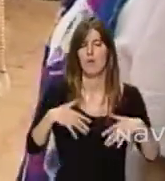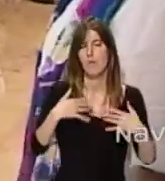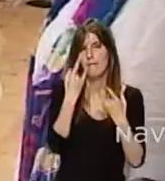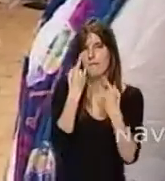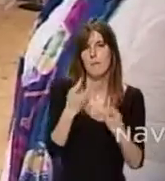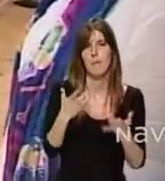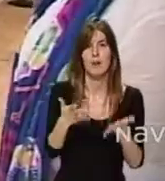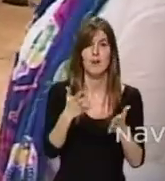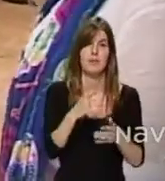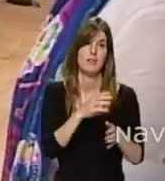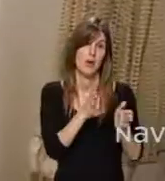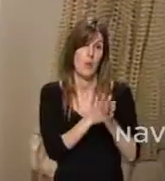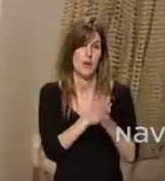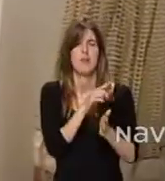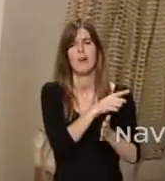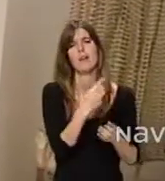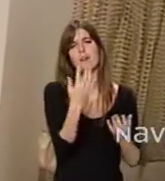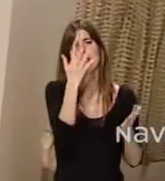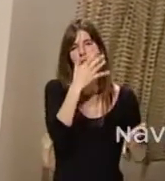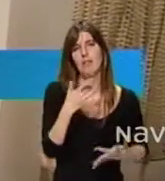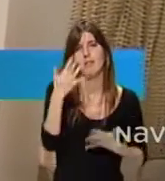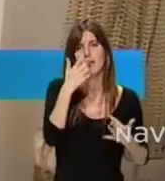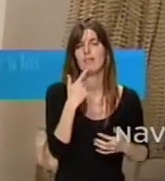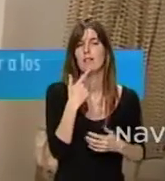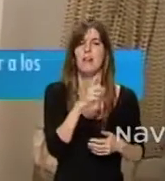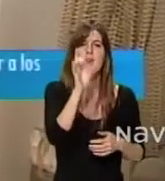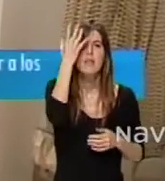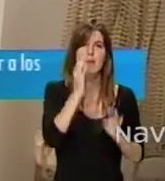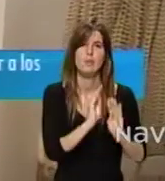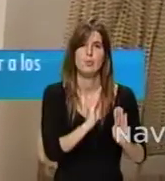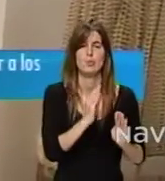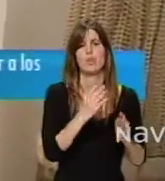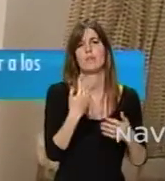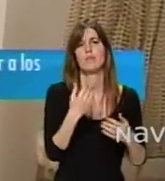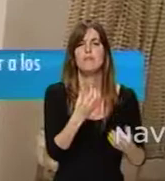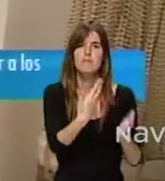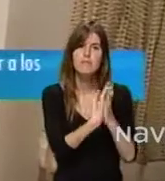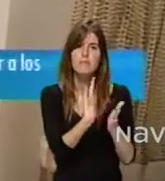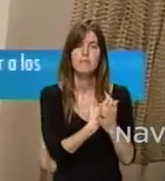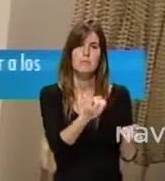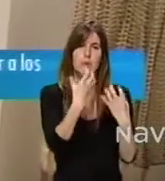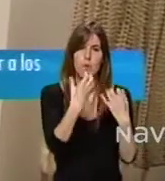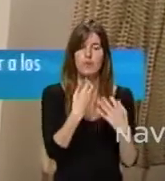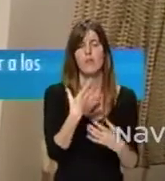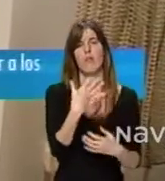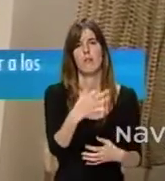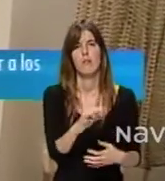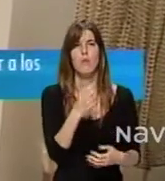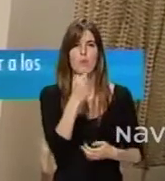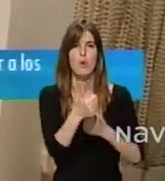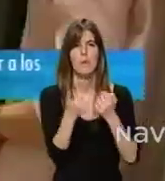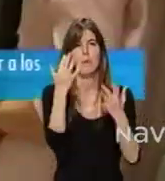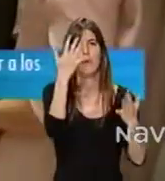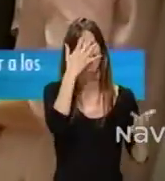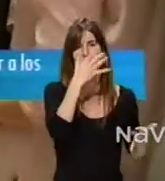me empezó a hablar del tema que ya estaba con la cosa detrás hace bastante tiempo y bueno, me fue convenciendo poco a poco